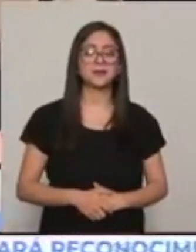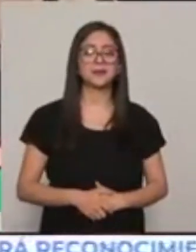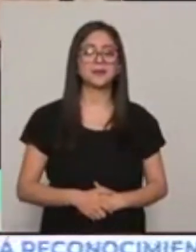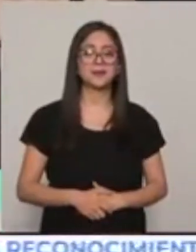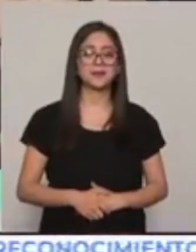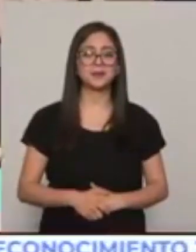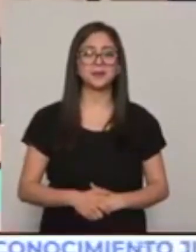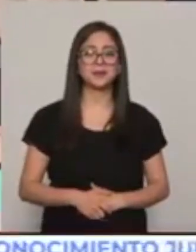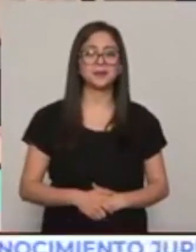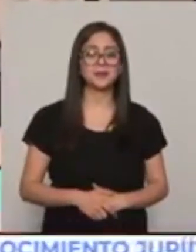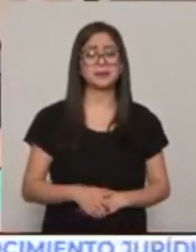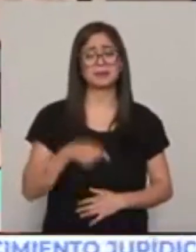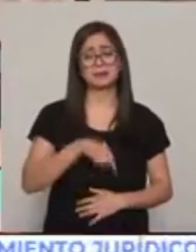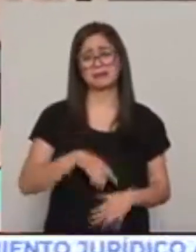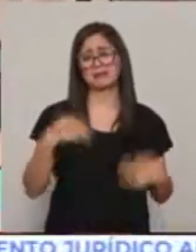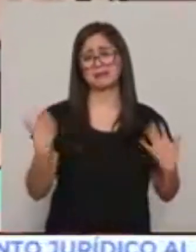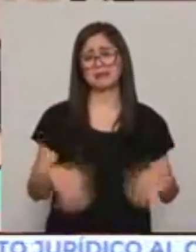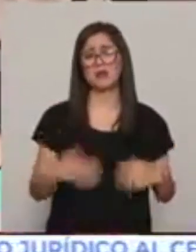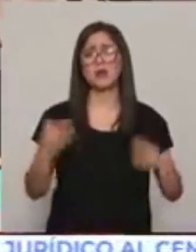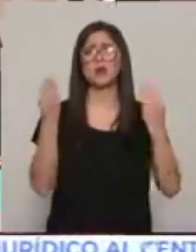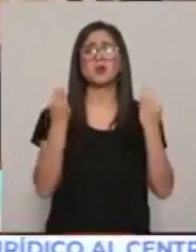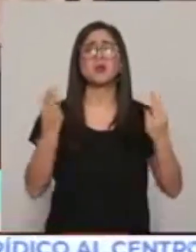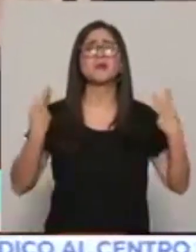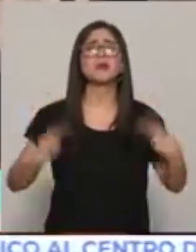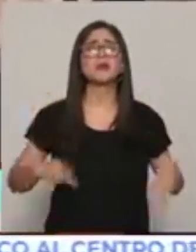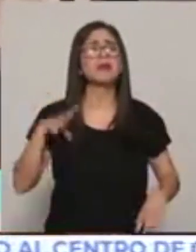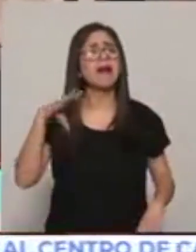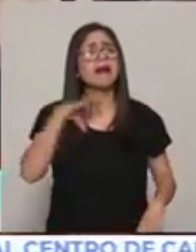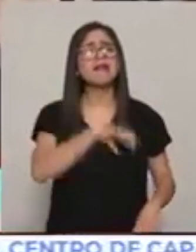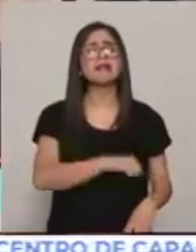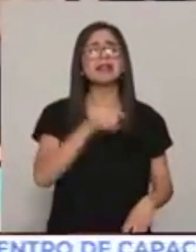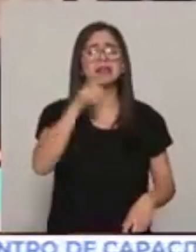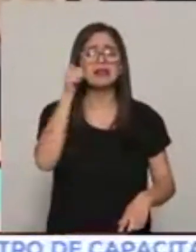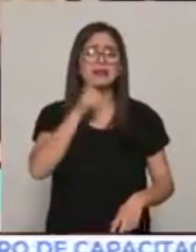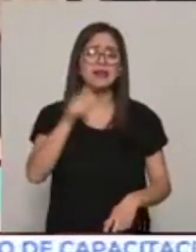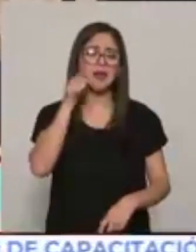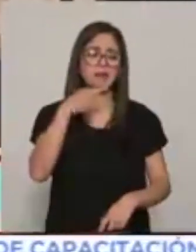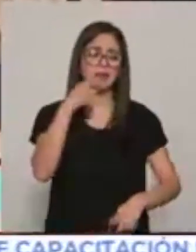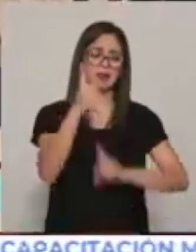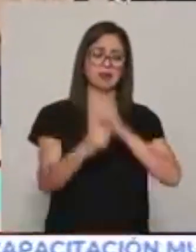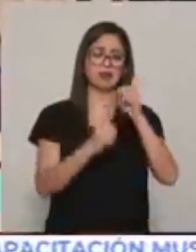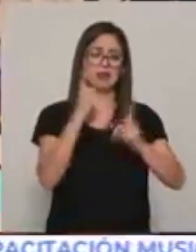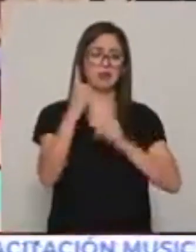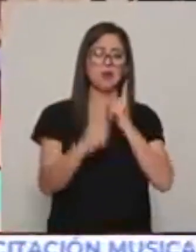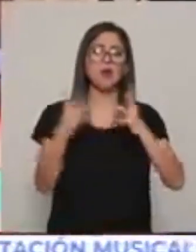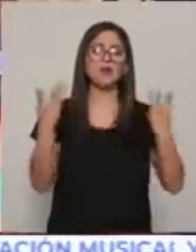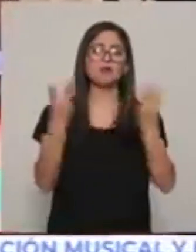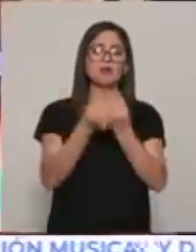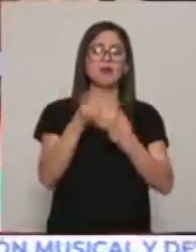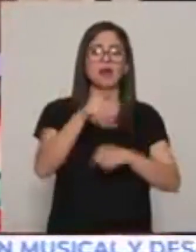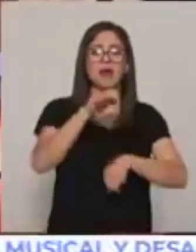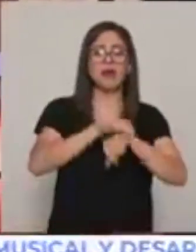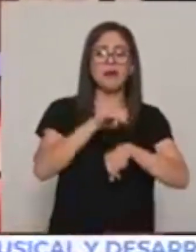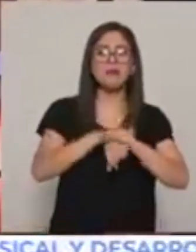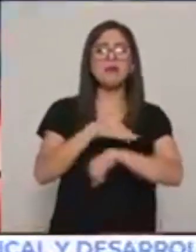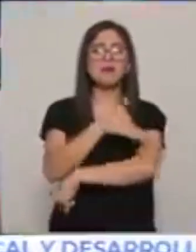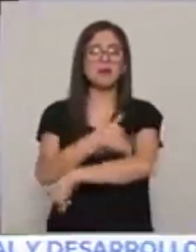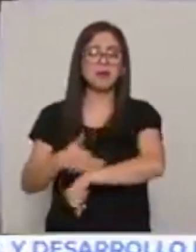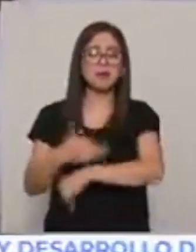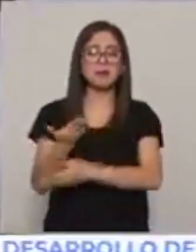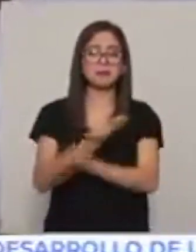La verdad se vive con mucha intensidad, somos muchos fanáticos que nos gusta cada vez más este deporte y en compañía de amigos y familia se pasa muy